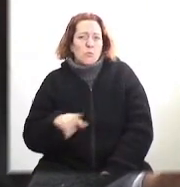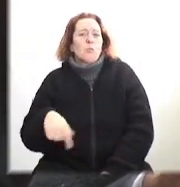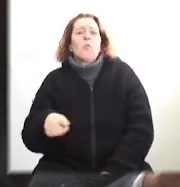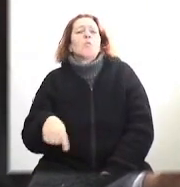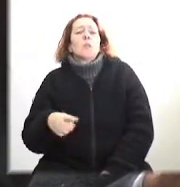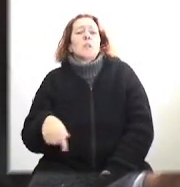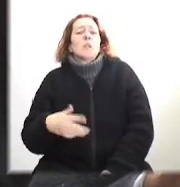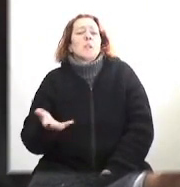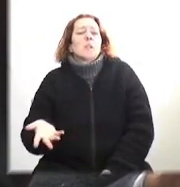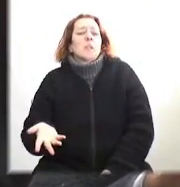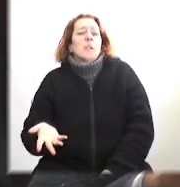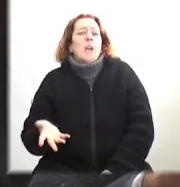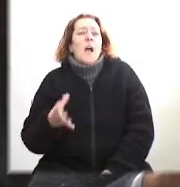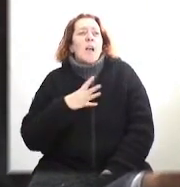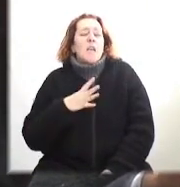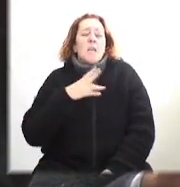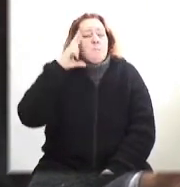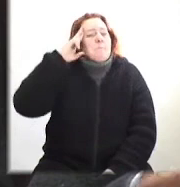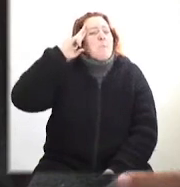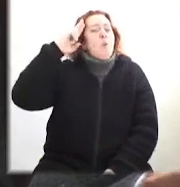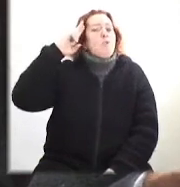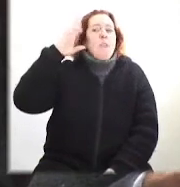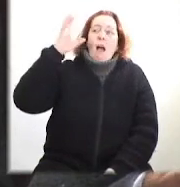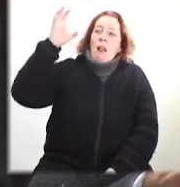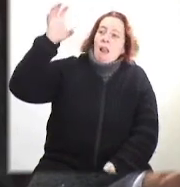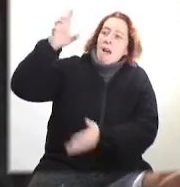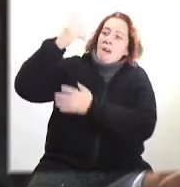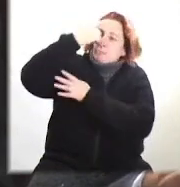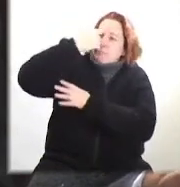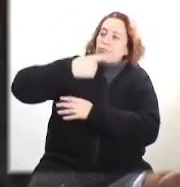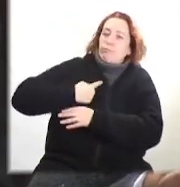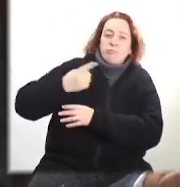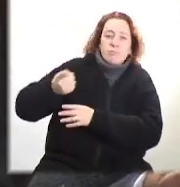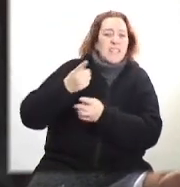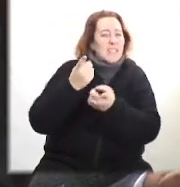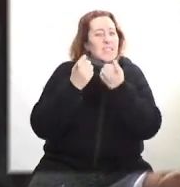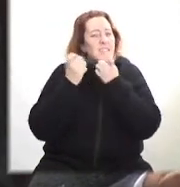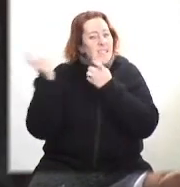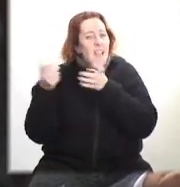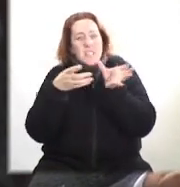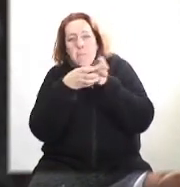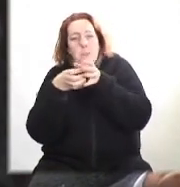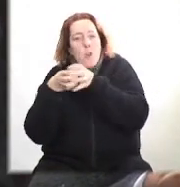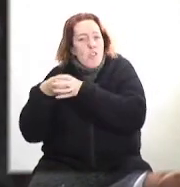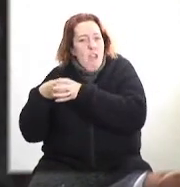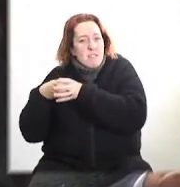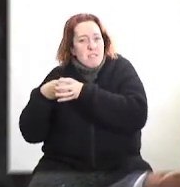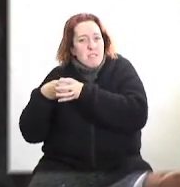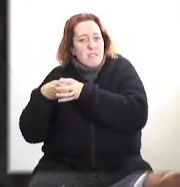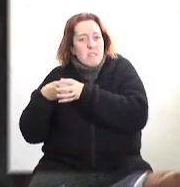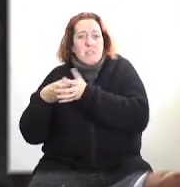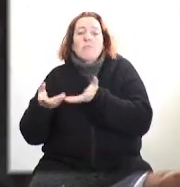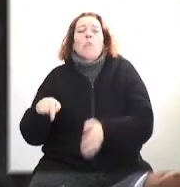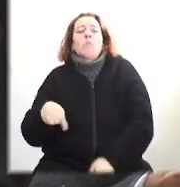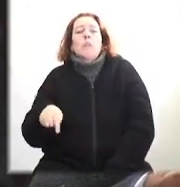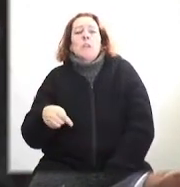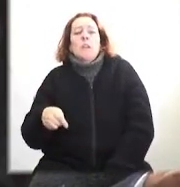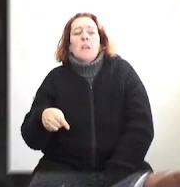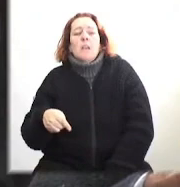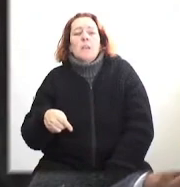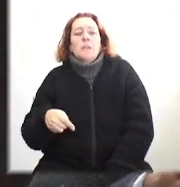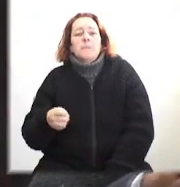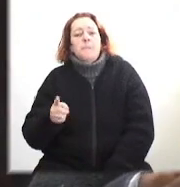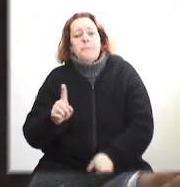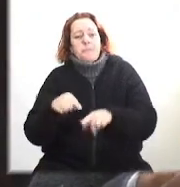¿Dónde están los memoriales que requieren todas esas minorías? ¿Dónde están?